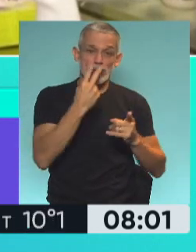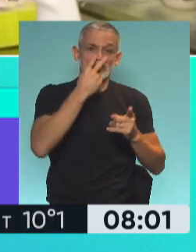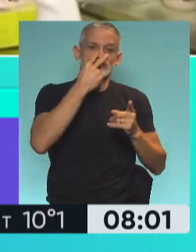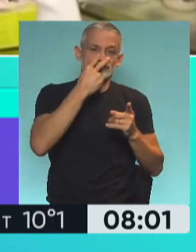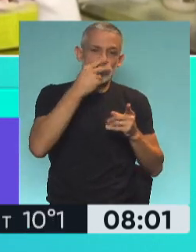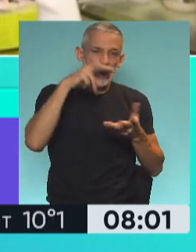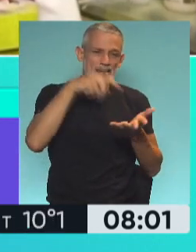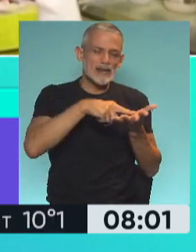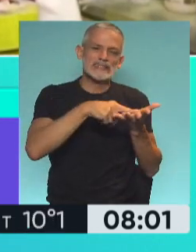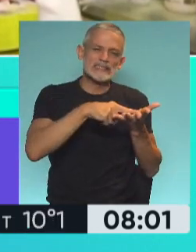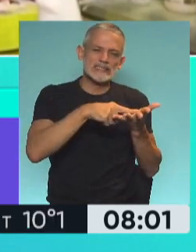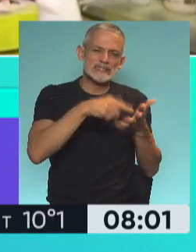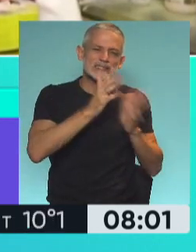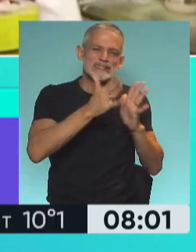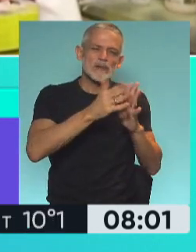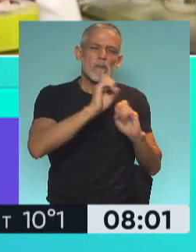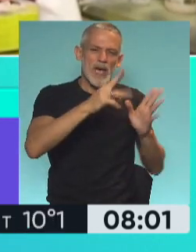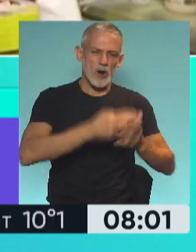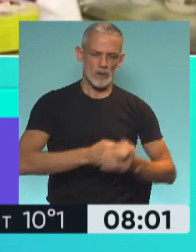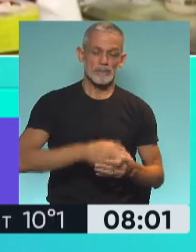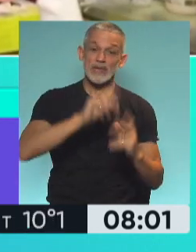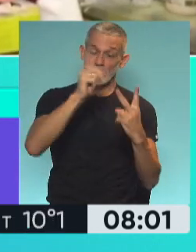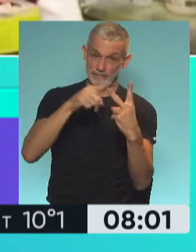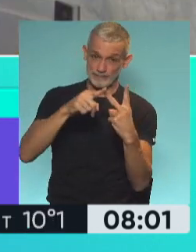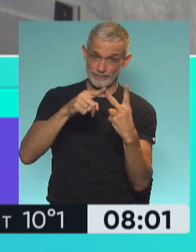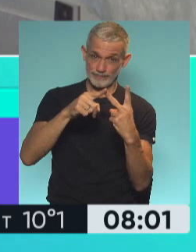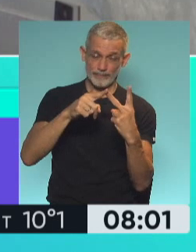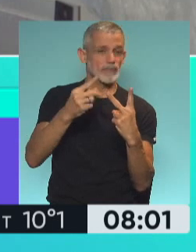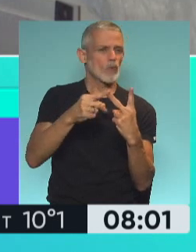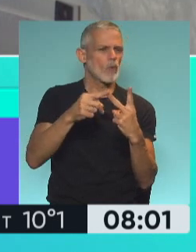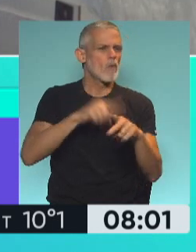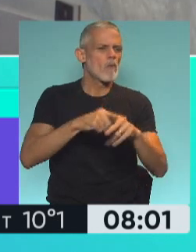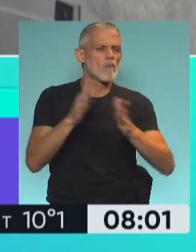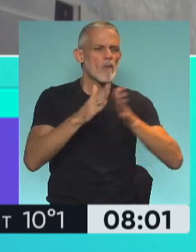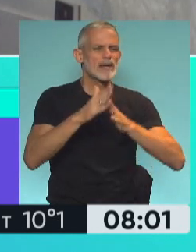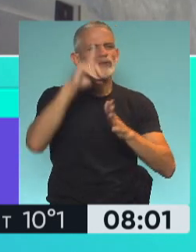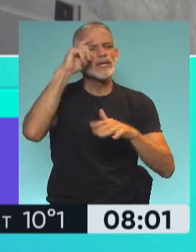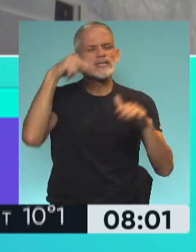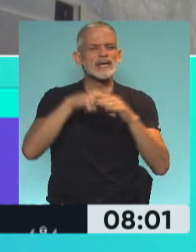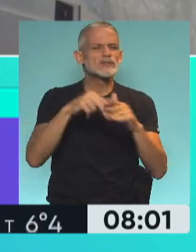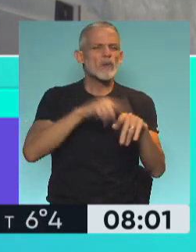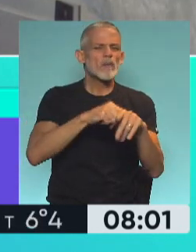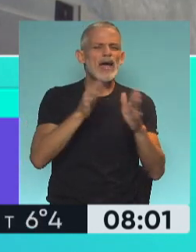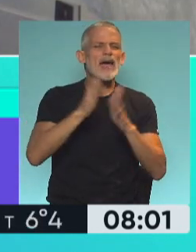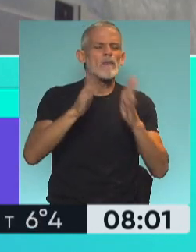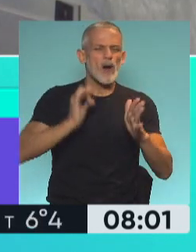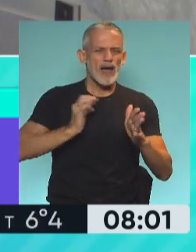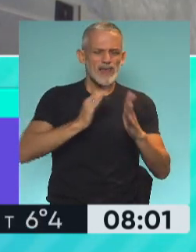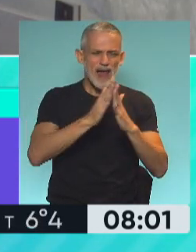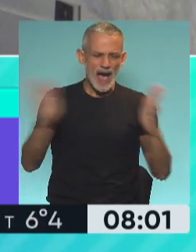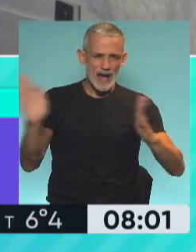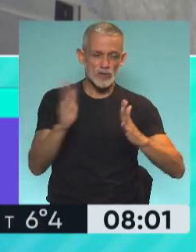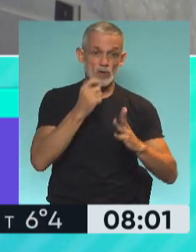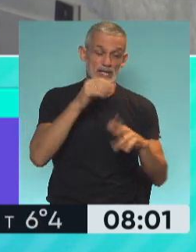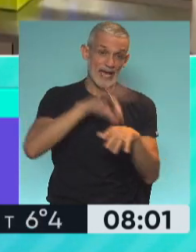personal. Y el otro determinante independiente de la mortalidad fue el momento de internación del año. Usted sabe que cuando